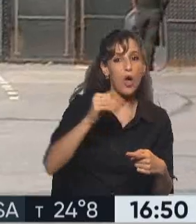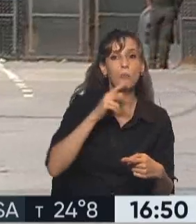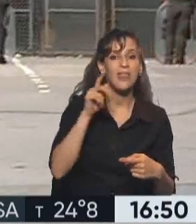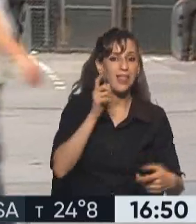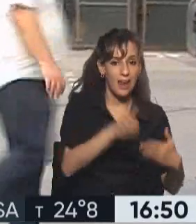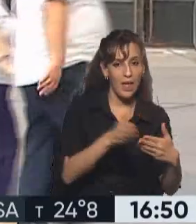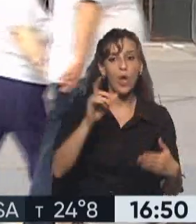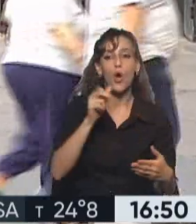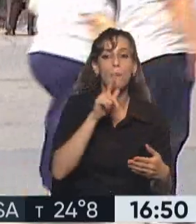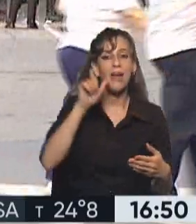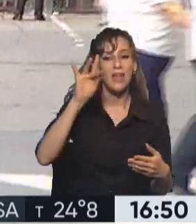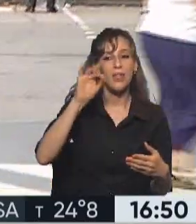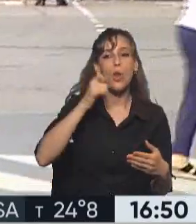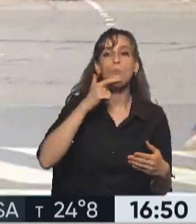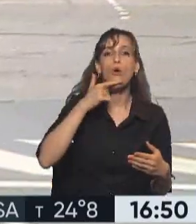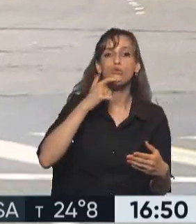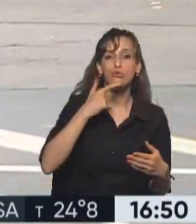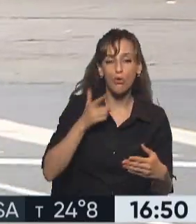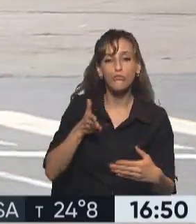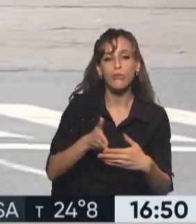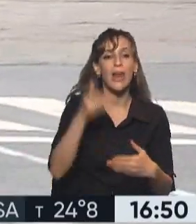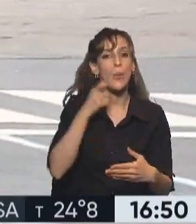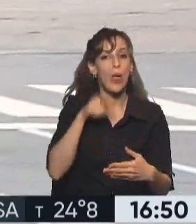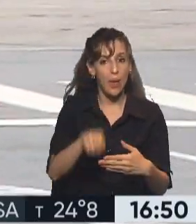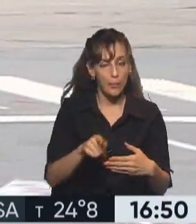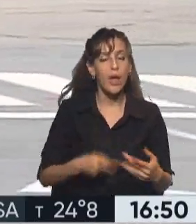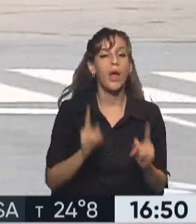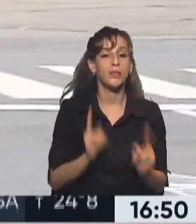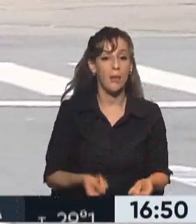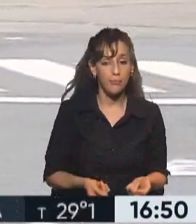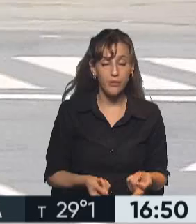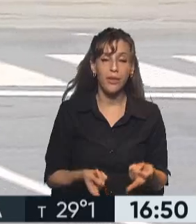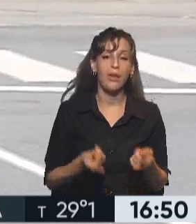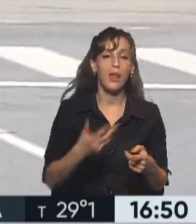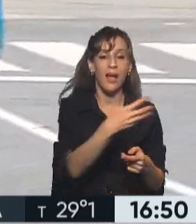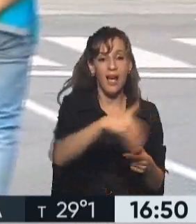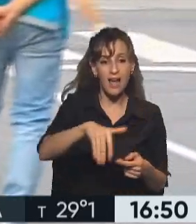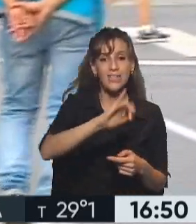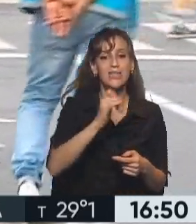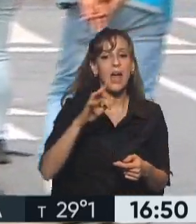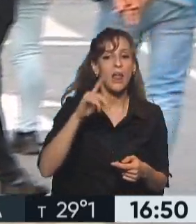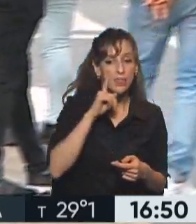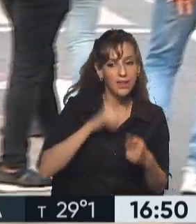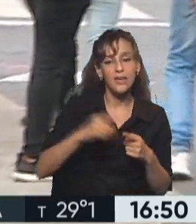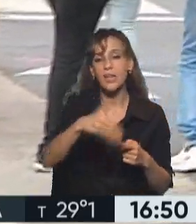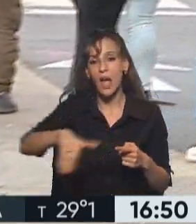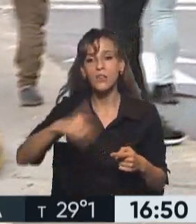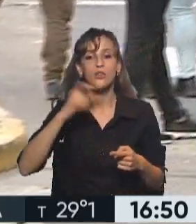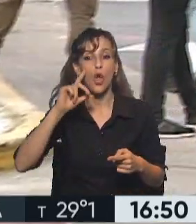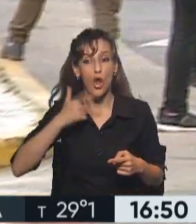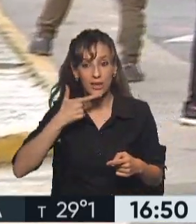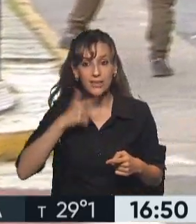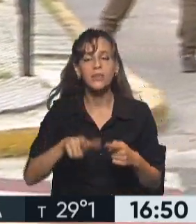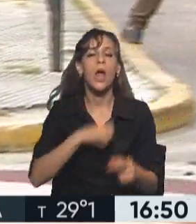de los Pozos y Rivadavia, como así también el perímetro continúa por toda la calle Sarandí y Solís, llegando hasta